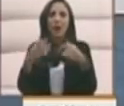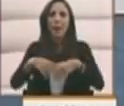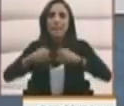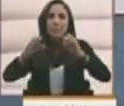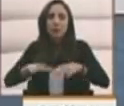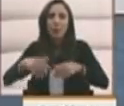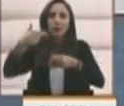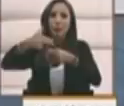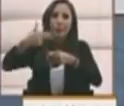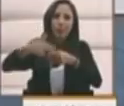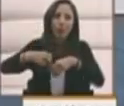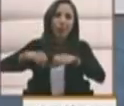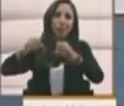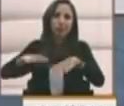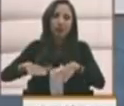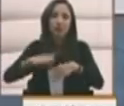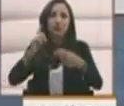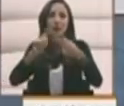petroleros,